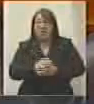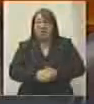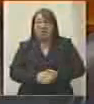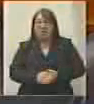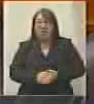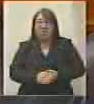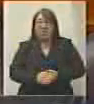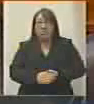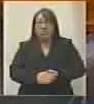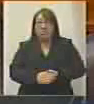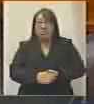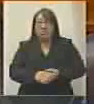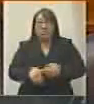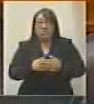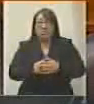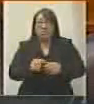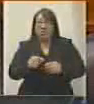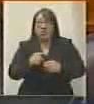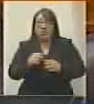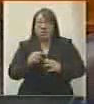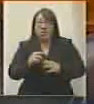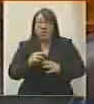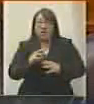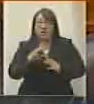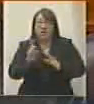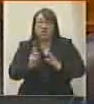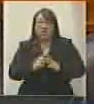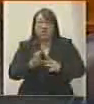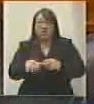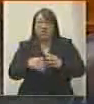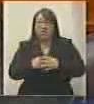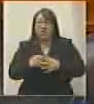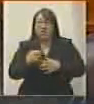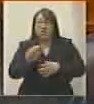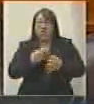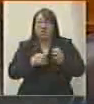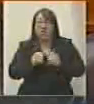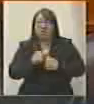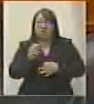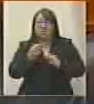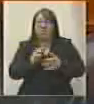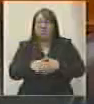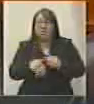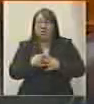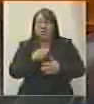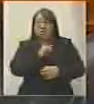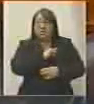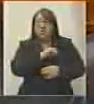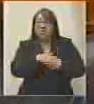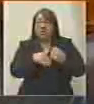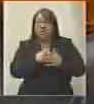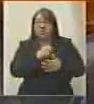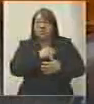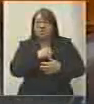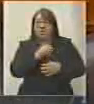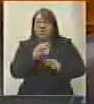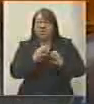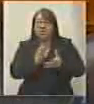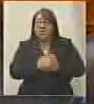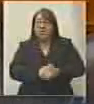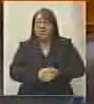La aplicación de lo establecido en la presente disposición se financia con cargo al presupuesto institucional del Ministerio de